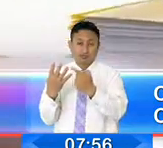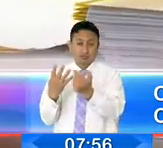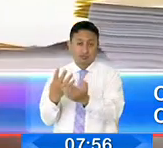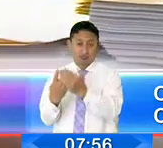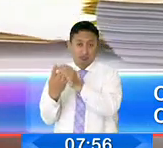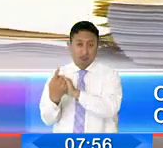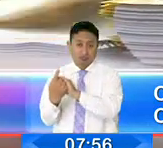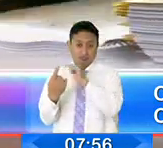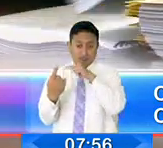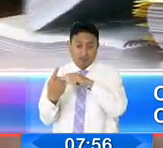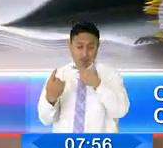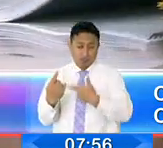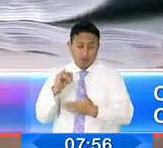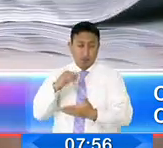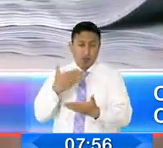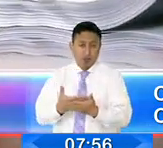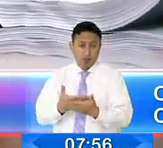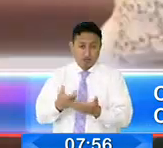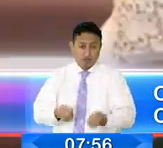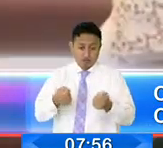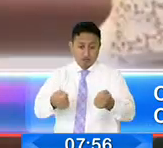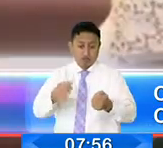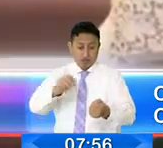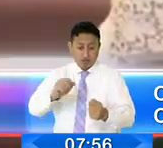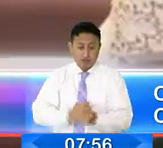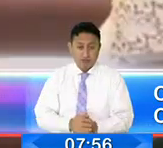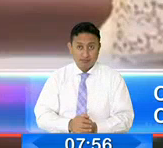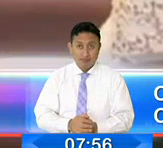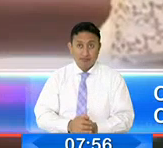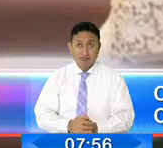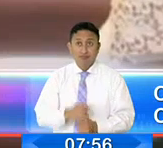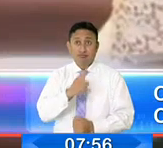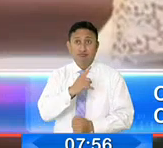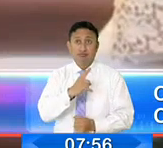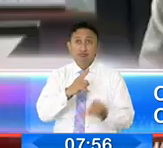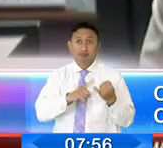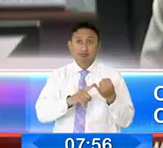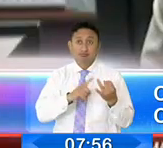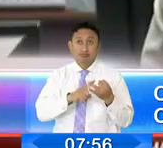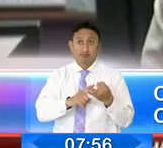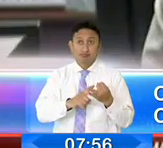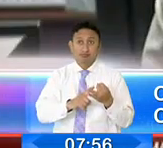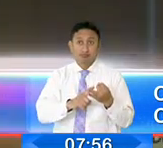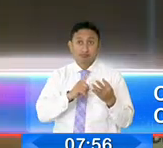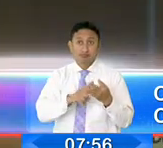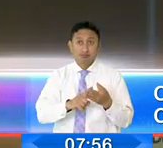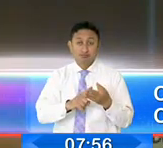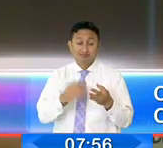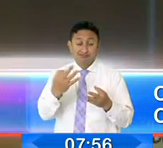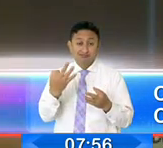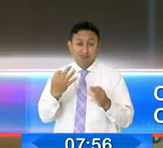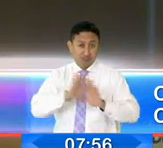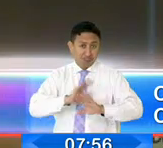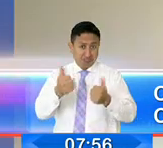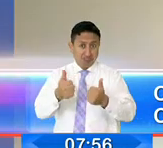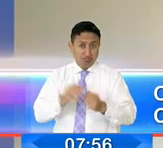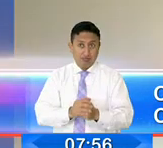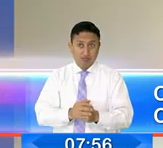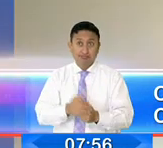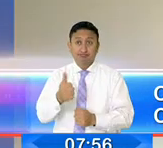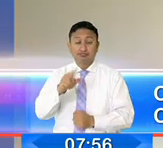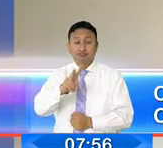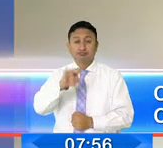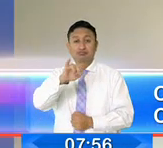justificaron documentadamente sus discapacidades. Nos referimos a Marcia Regui, Israel Cruz y Ramón Terán. No así,